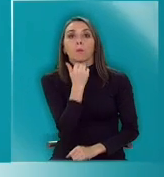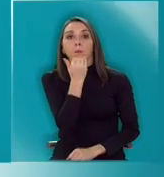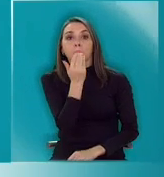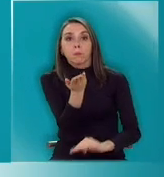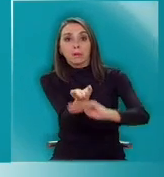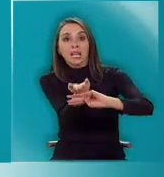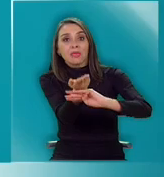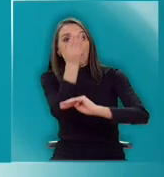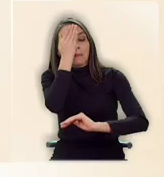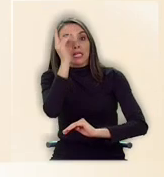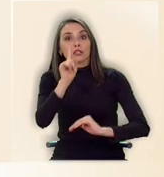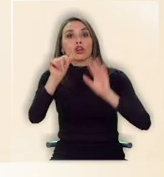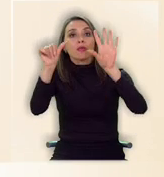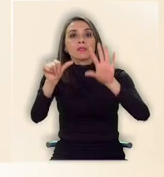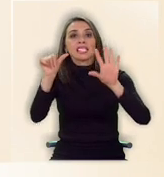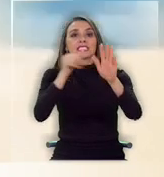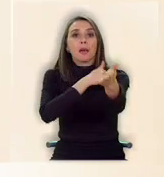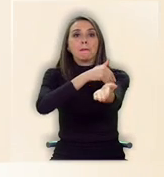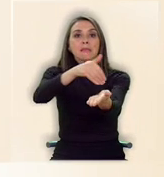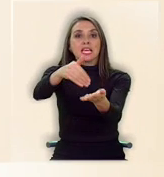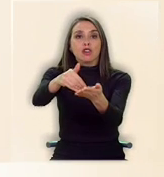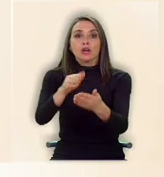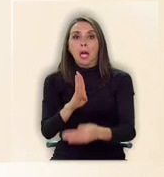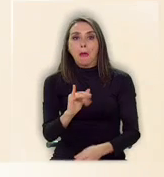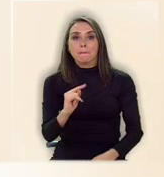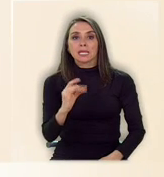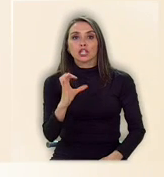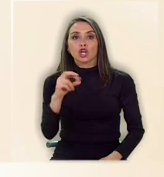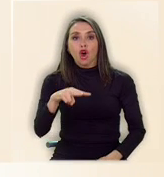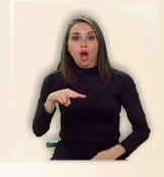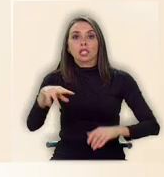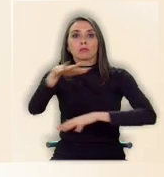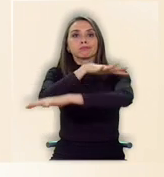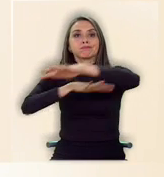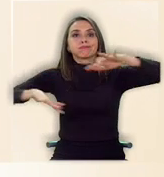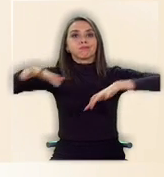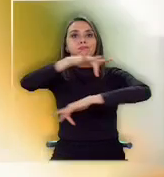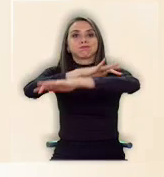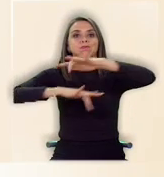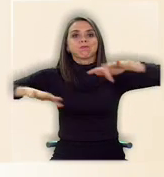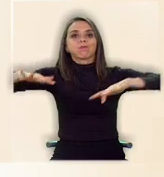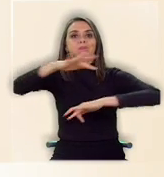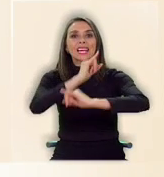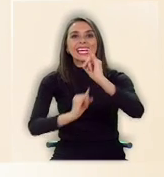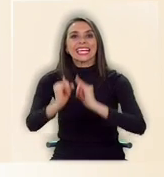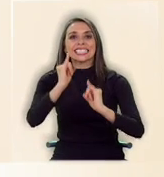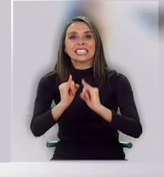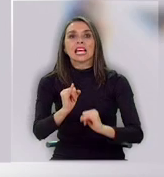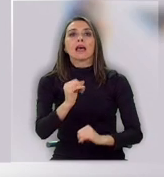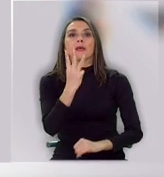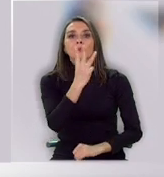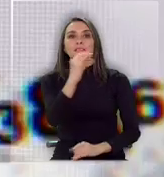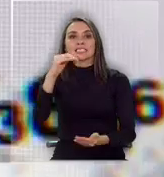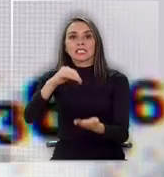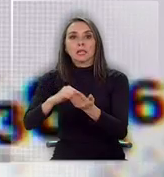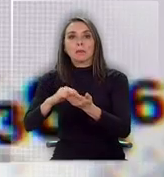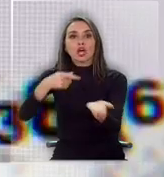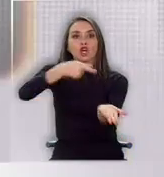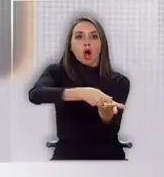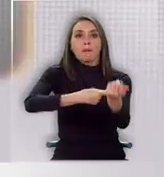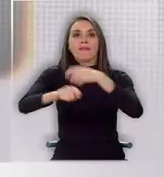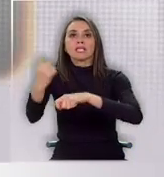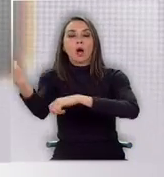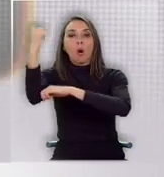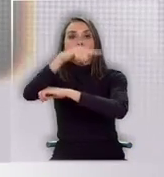Se estima que hay 16 millones de bitcoins moviéndose en la web con más de 300.000 transacciones diarias. Por eso hay